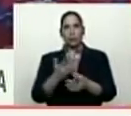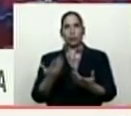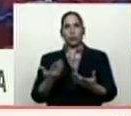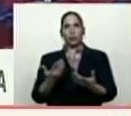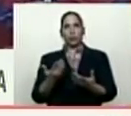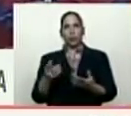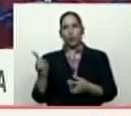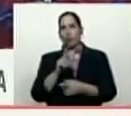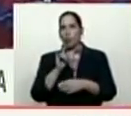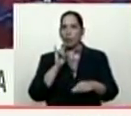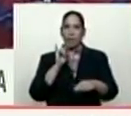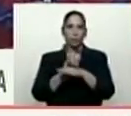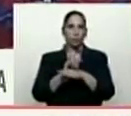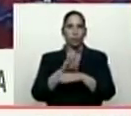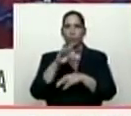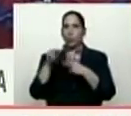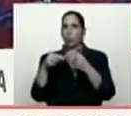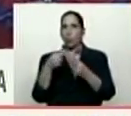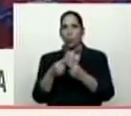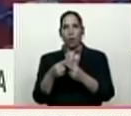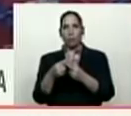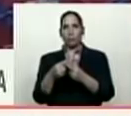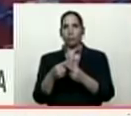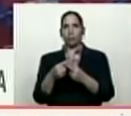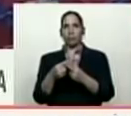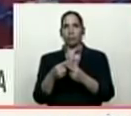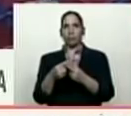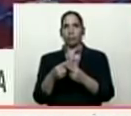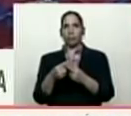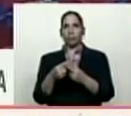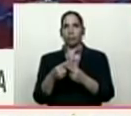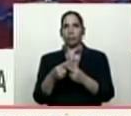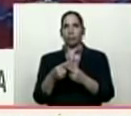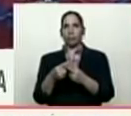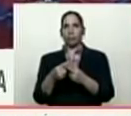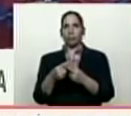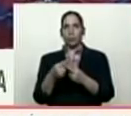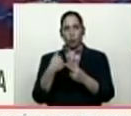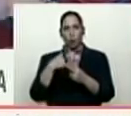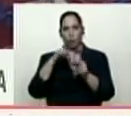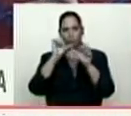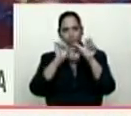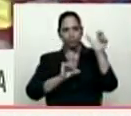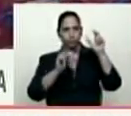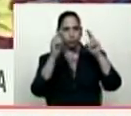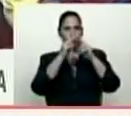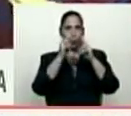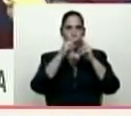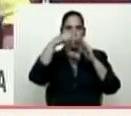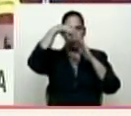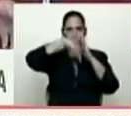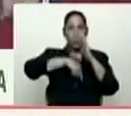los que no traicionan, nunca. Lo conozco y él me conoce a